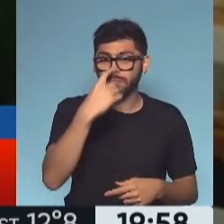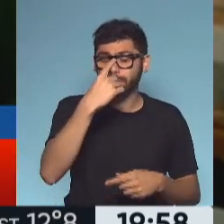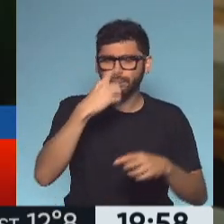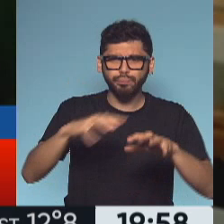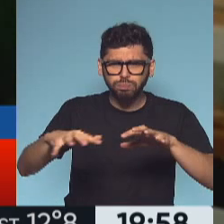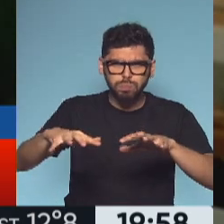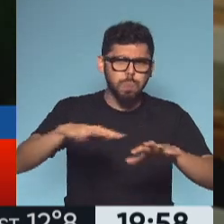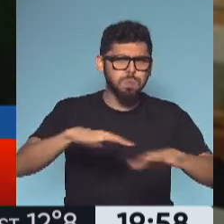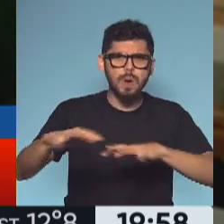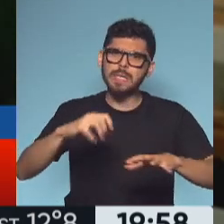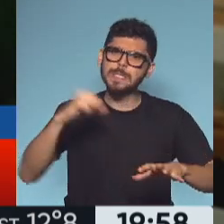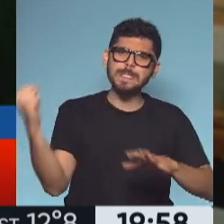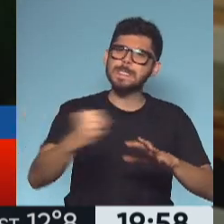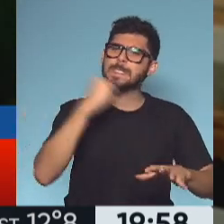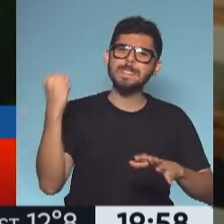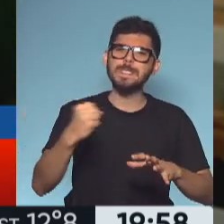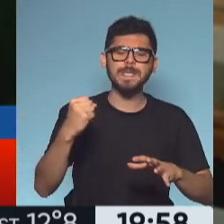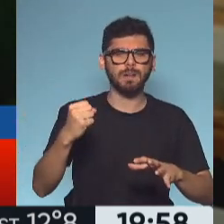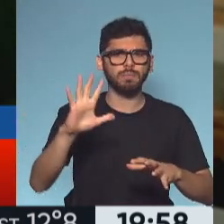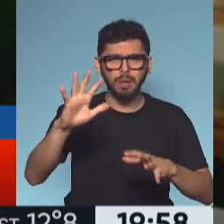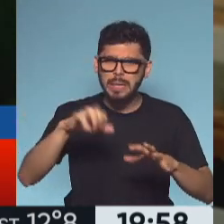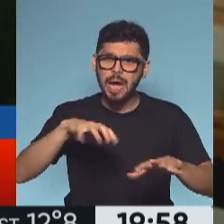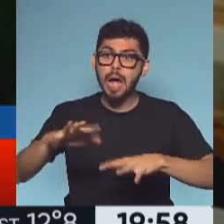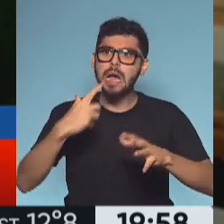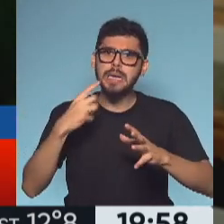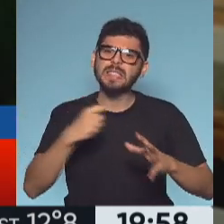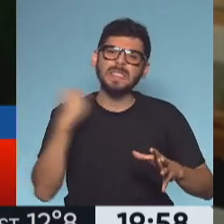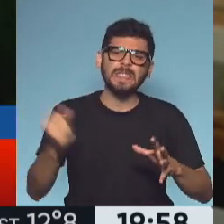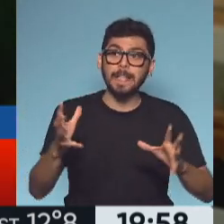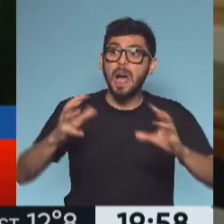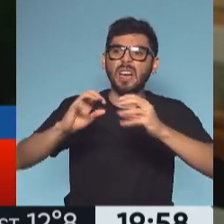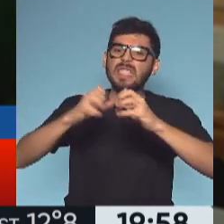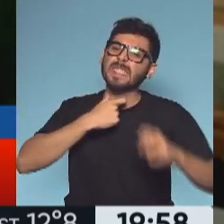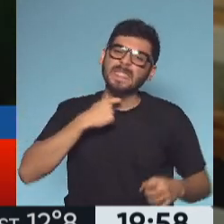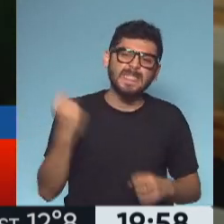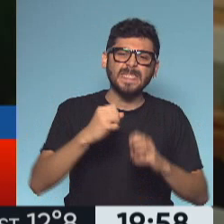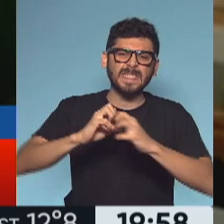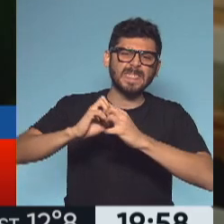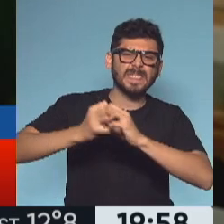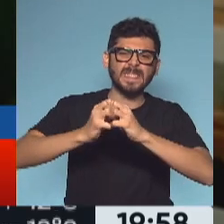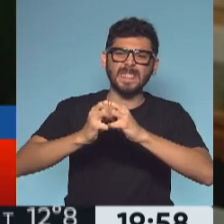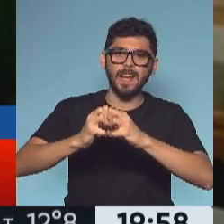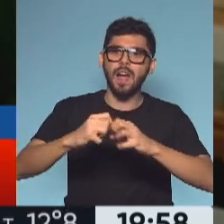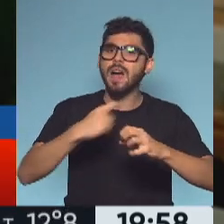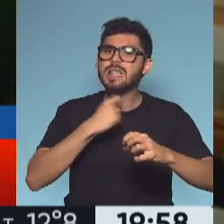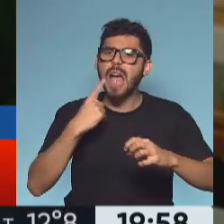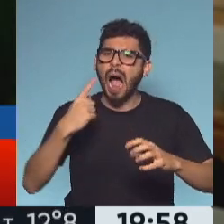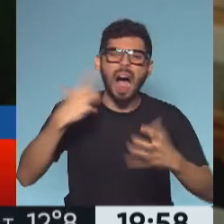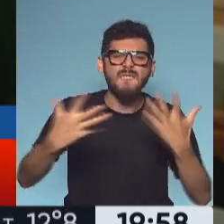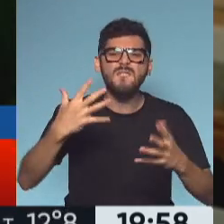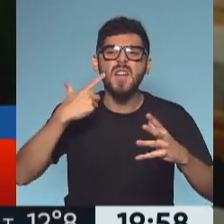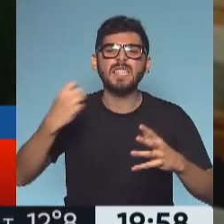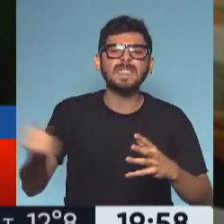destituyente. Hay gente que está agitando el conflicto. Hay gente que está buscando la quinta pata al gato. O sea,